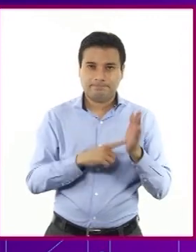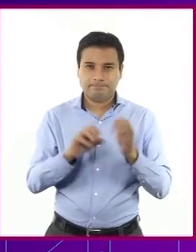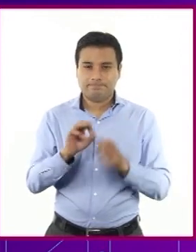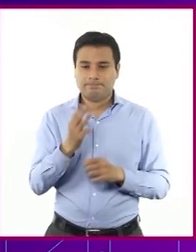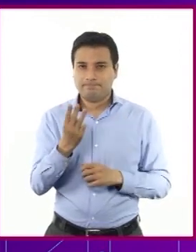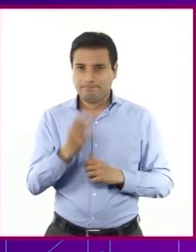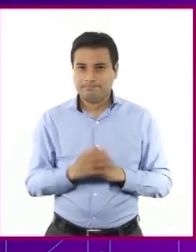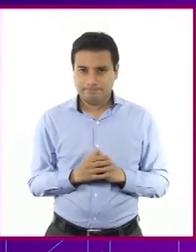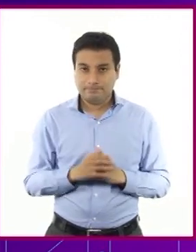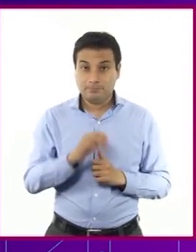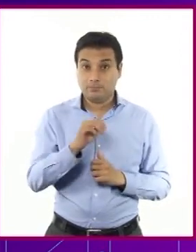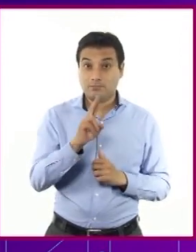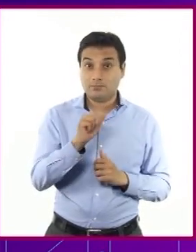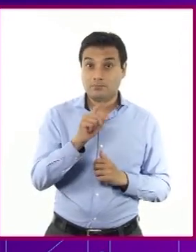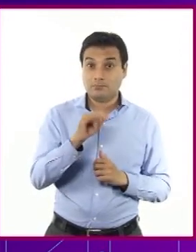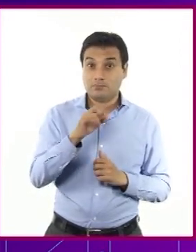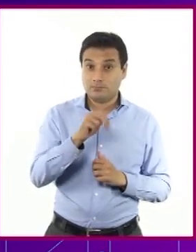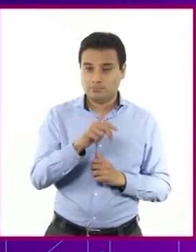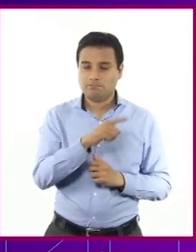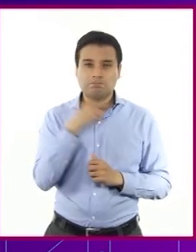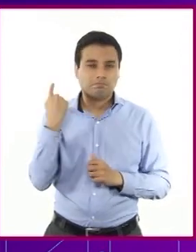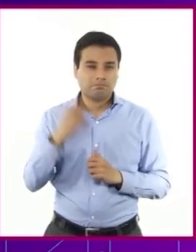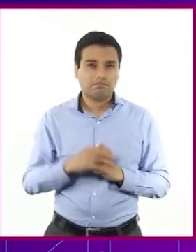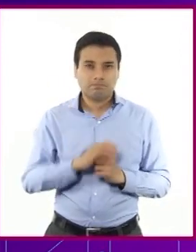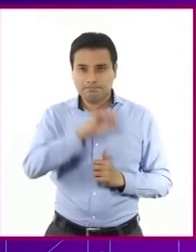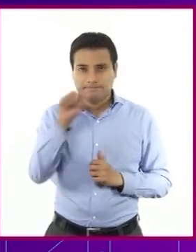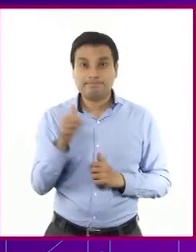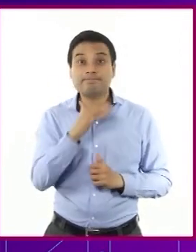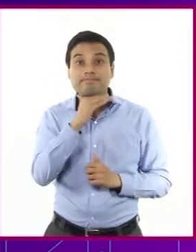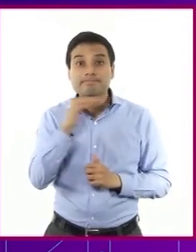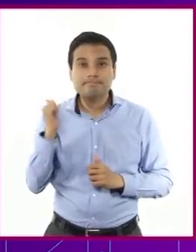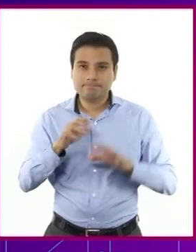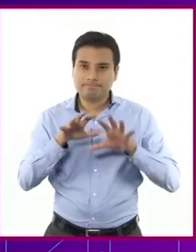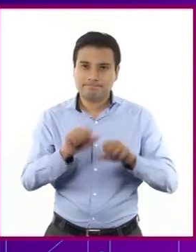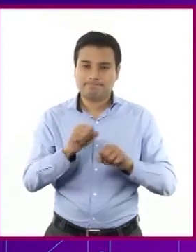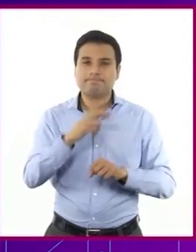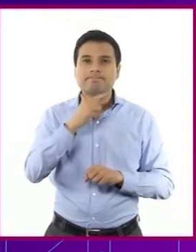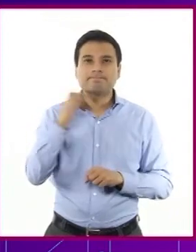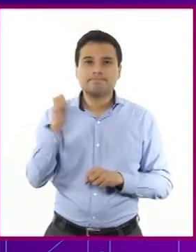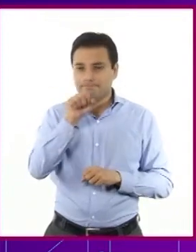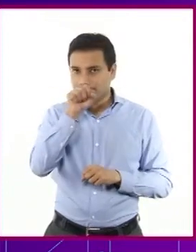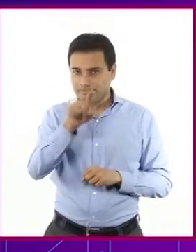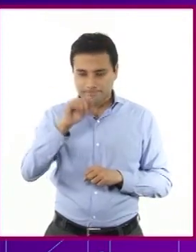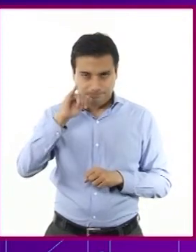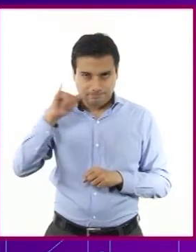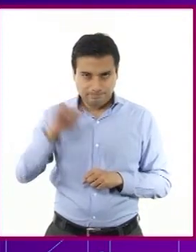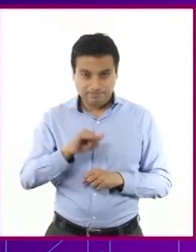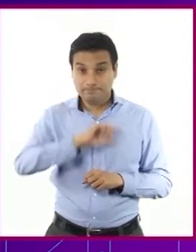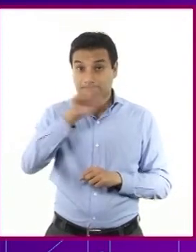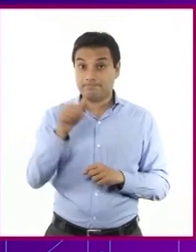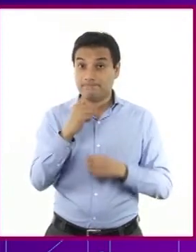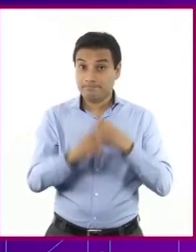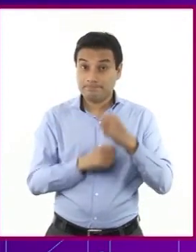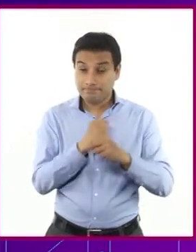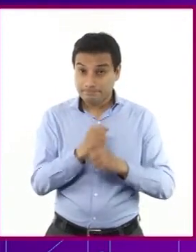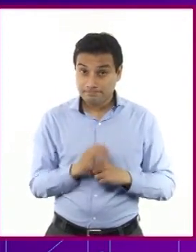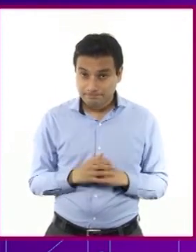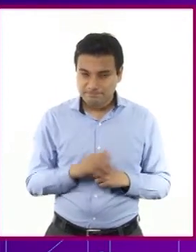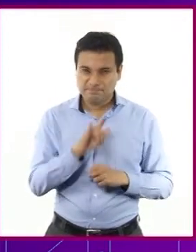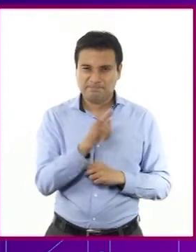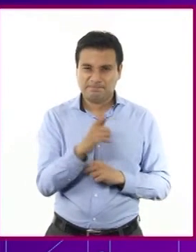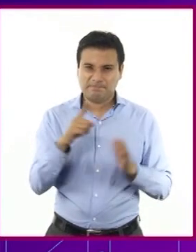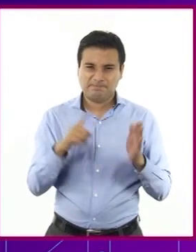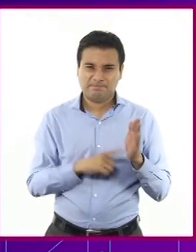Mussolini fue derrocado, pero los alemanes tomaron el control de Roma y el norte de Italia. Casi un año después, en julio